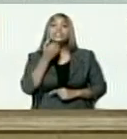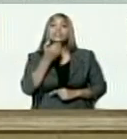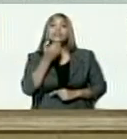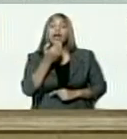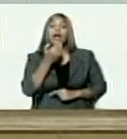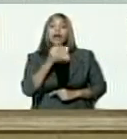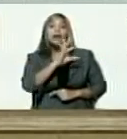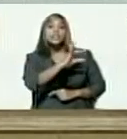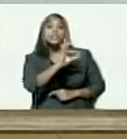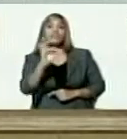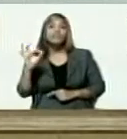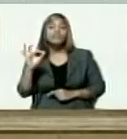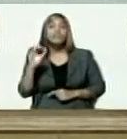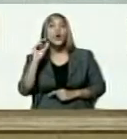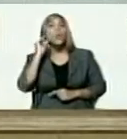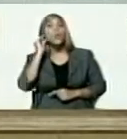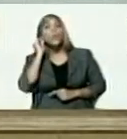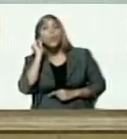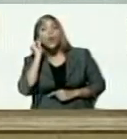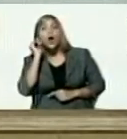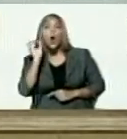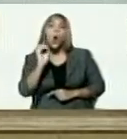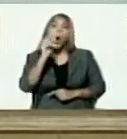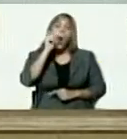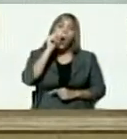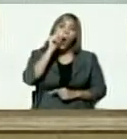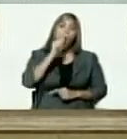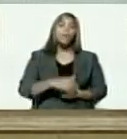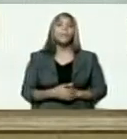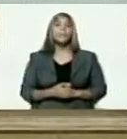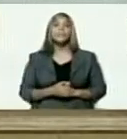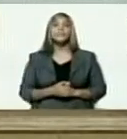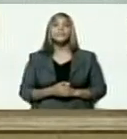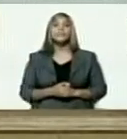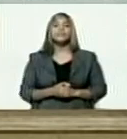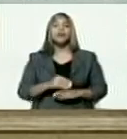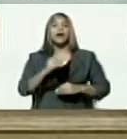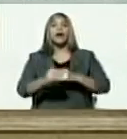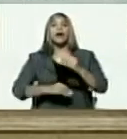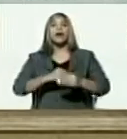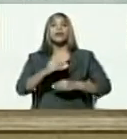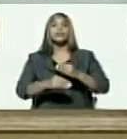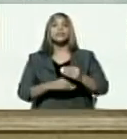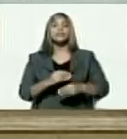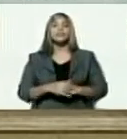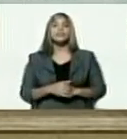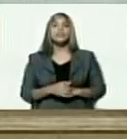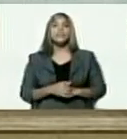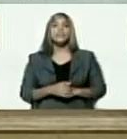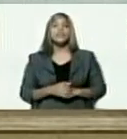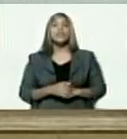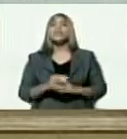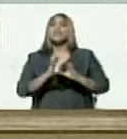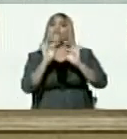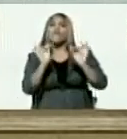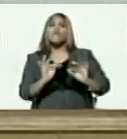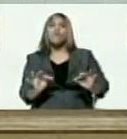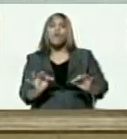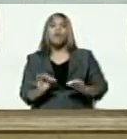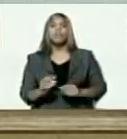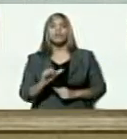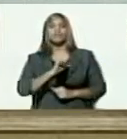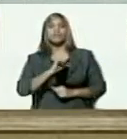elegir a mujeres y hombres que actuarán de manera autónoma, de